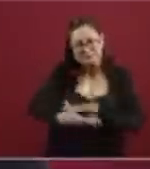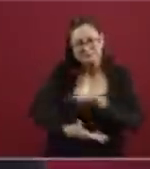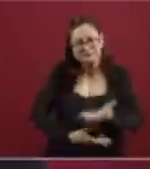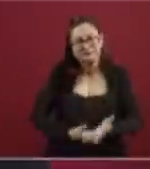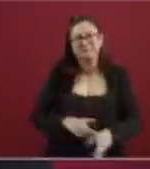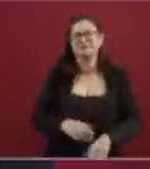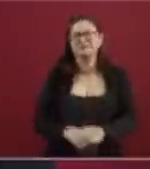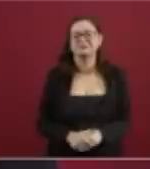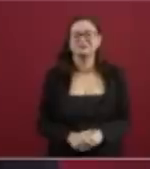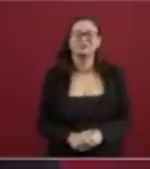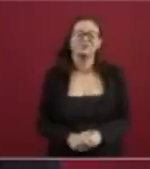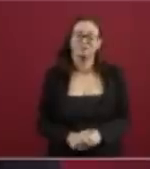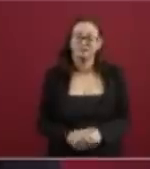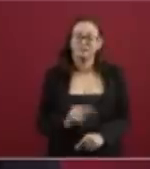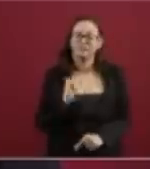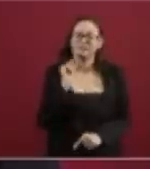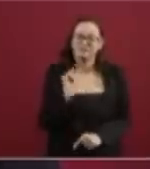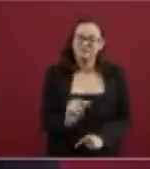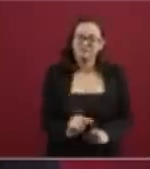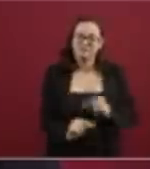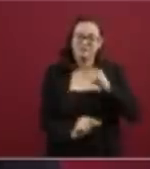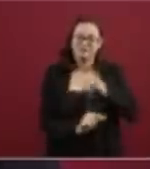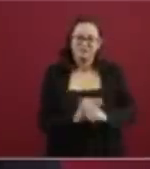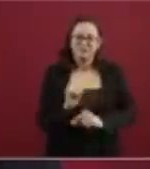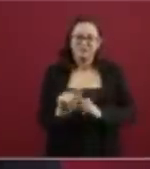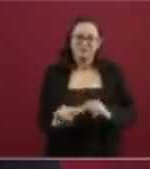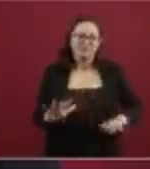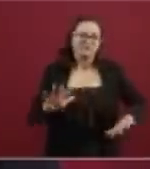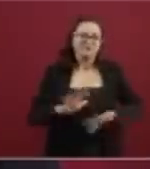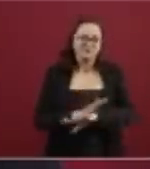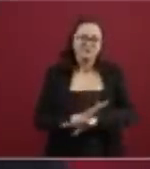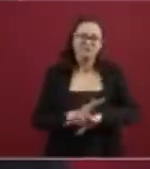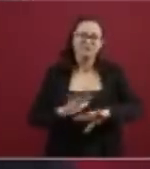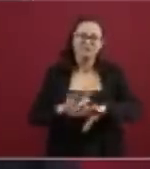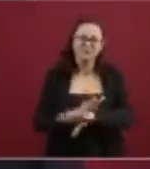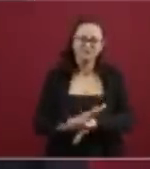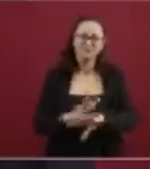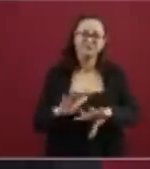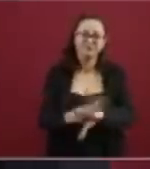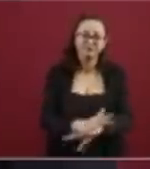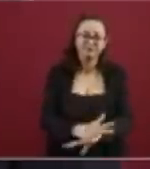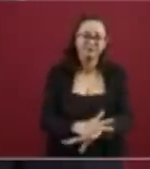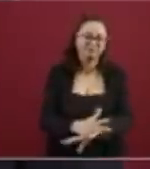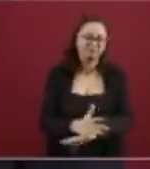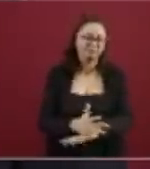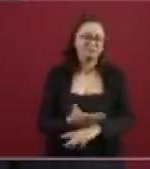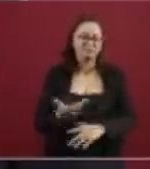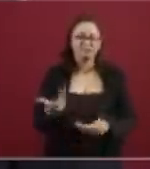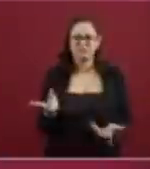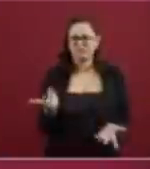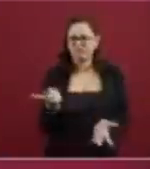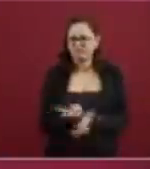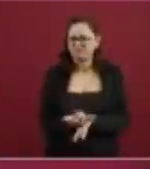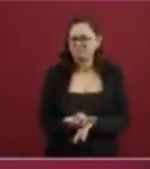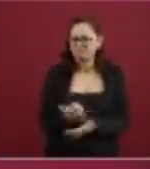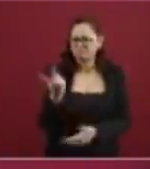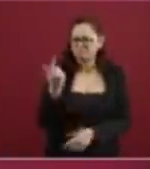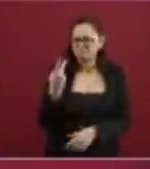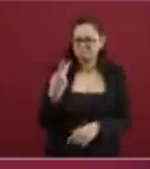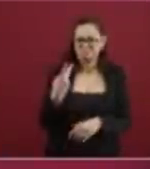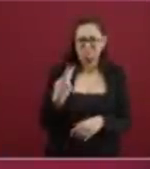Entonces, tiene que ir cambiando todo eso. No hay riesgos